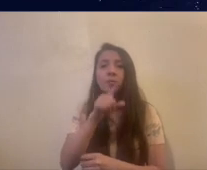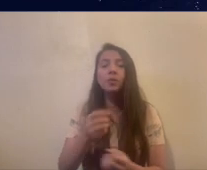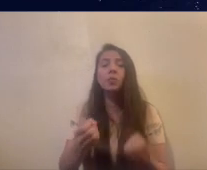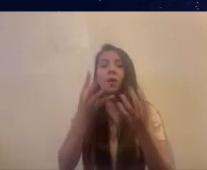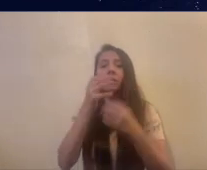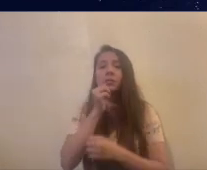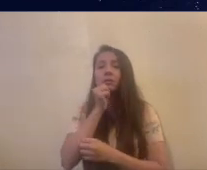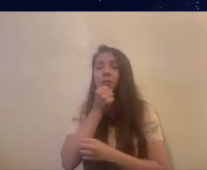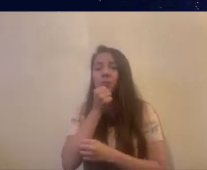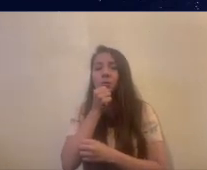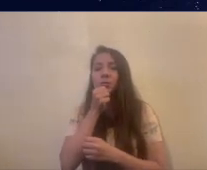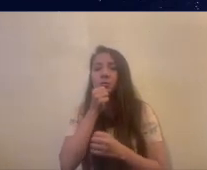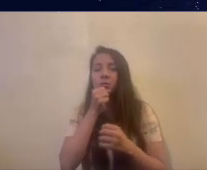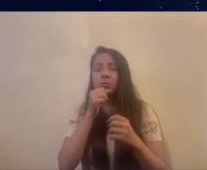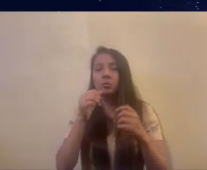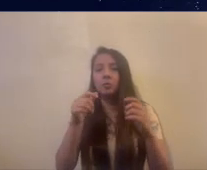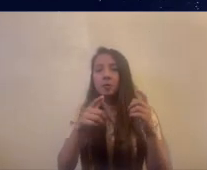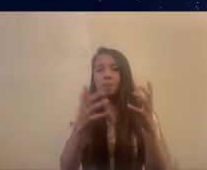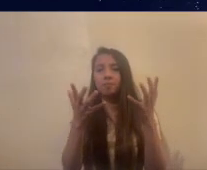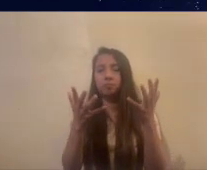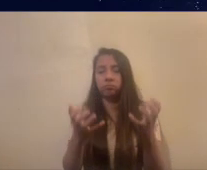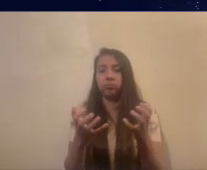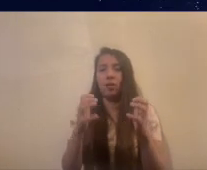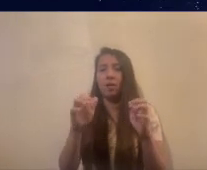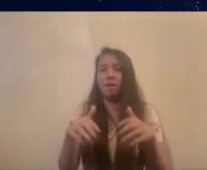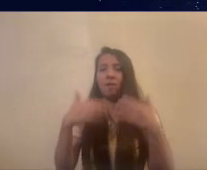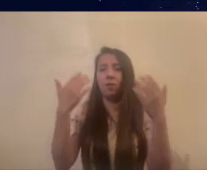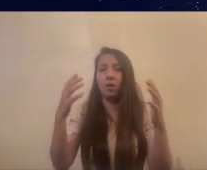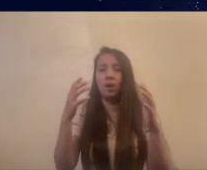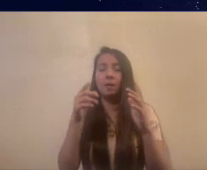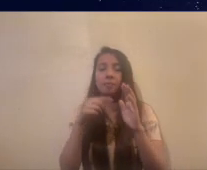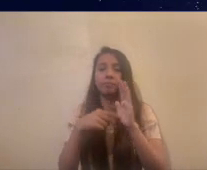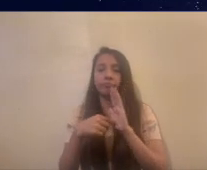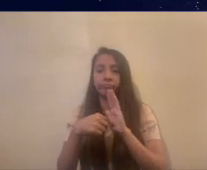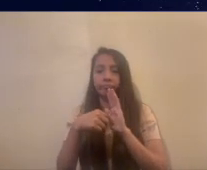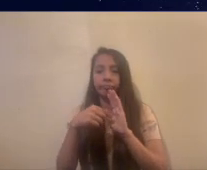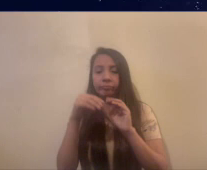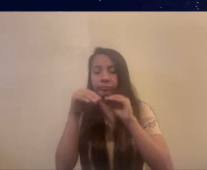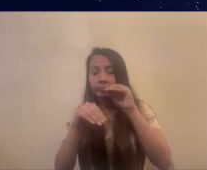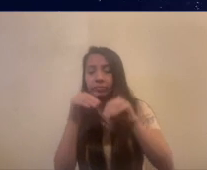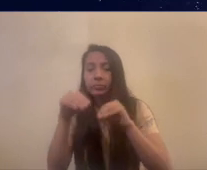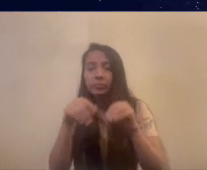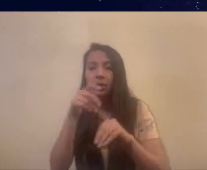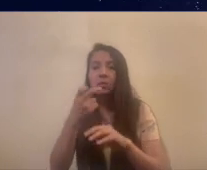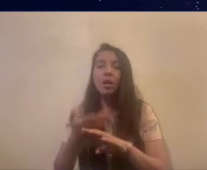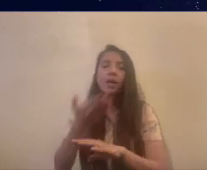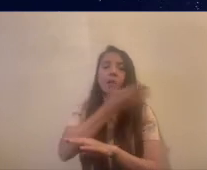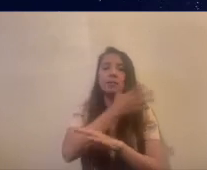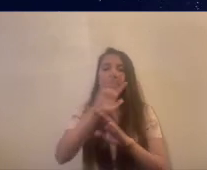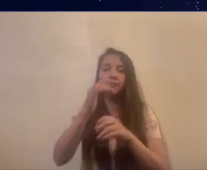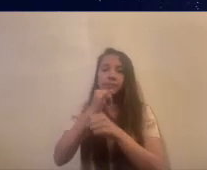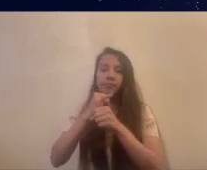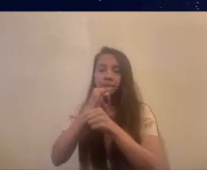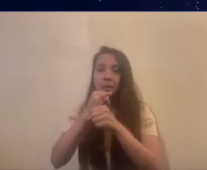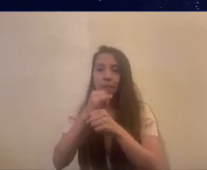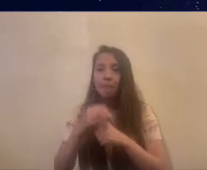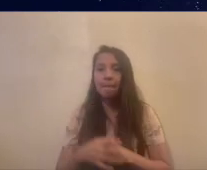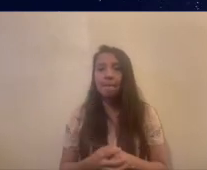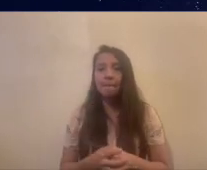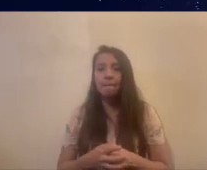de microexposición, y es una ecuación que se había utilizado antes para los cálculos de meteorización